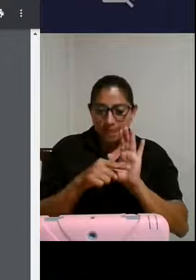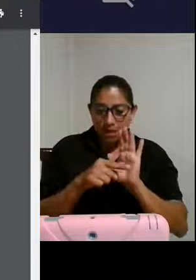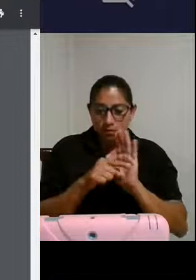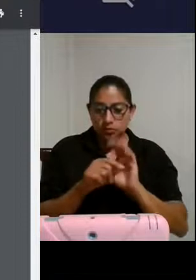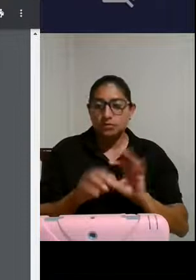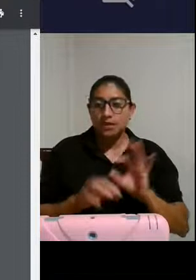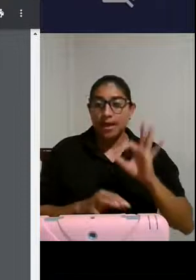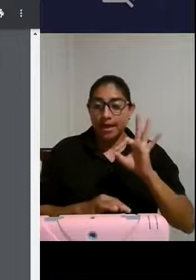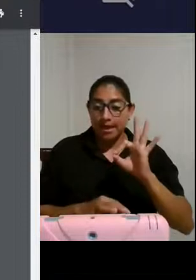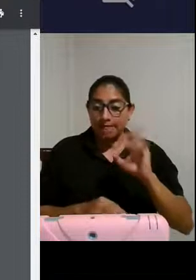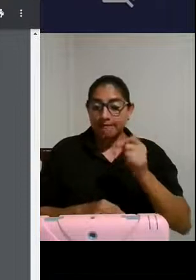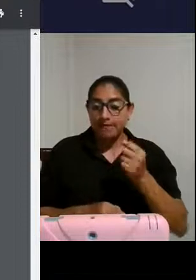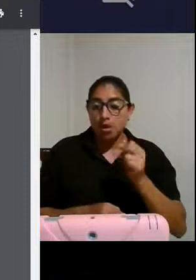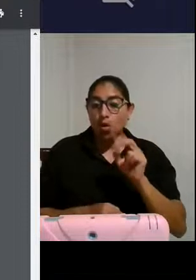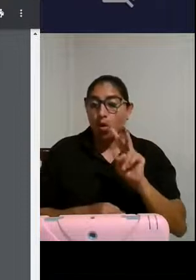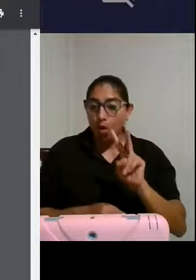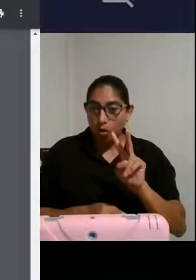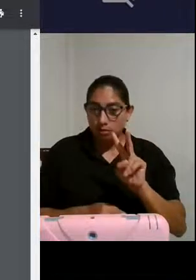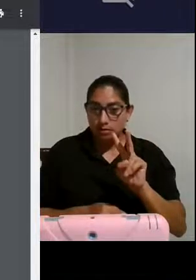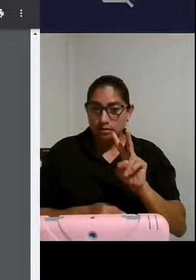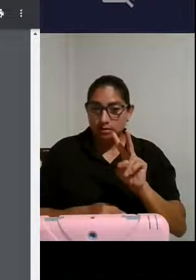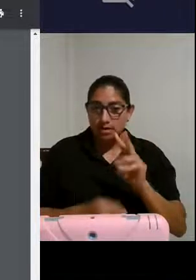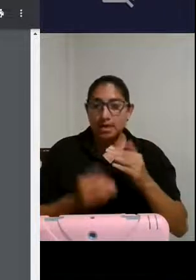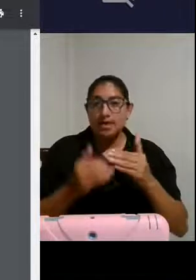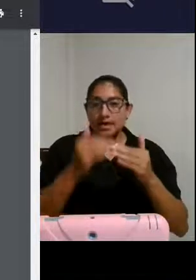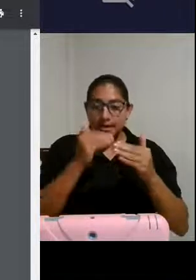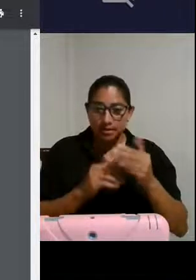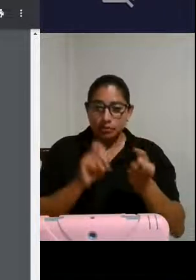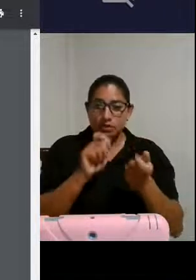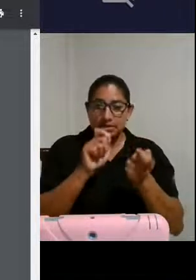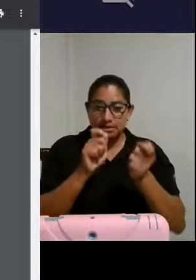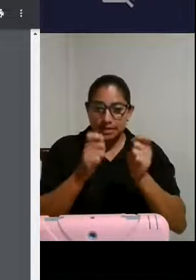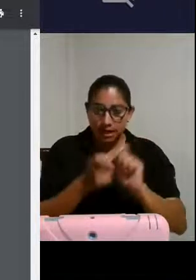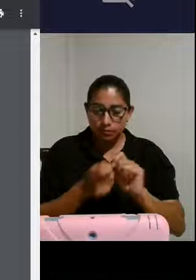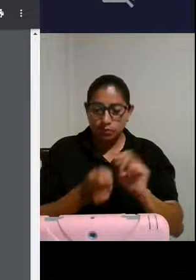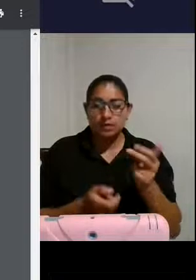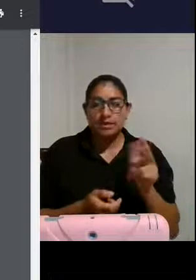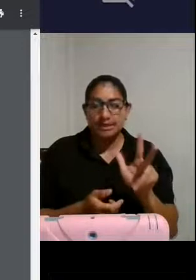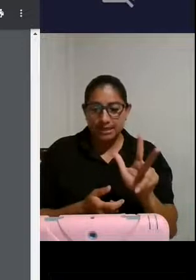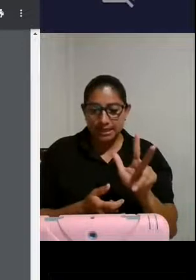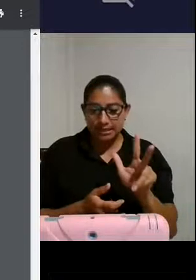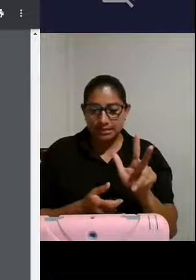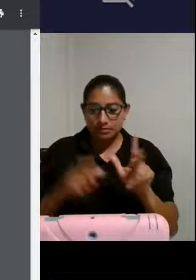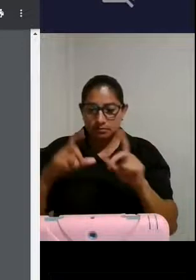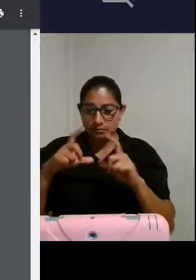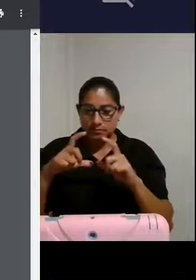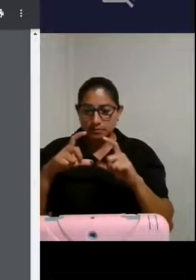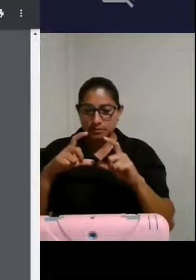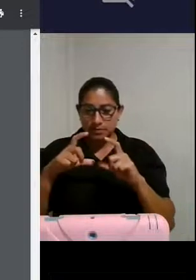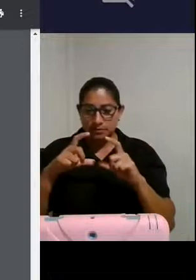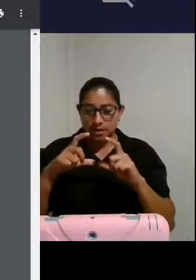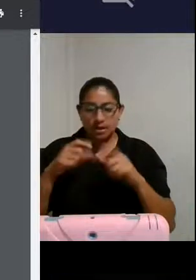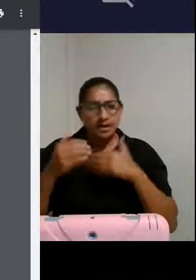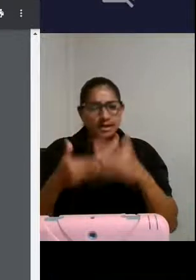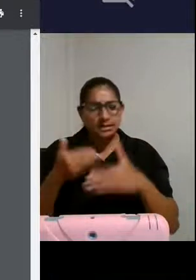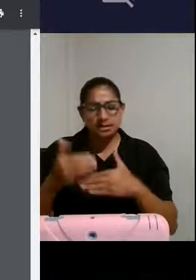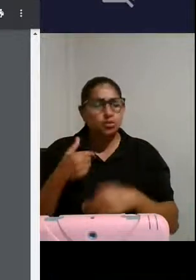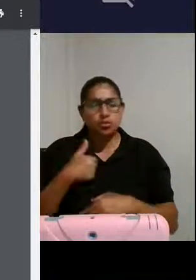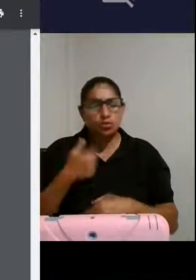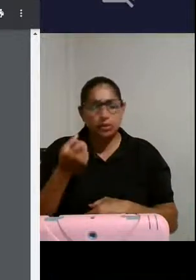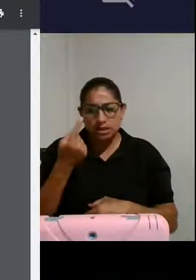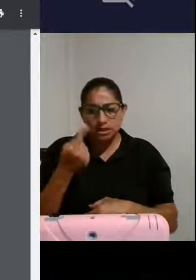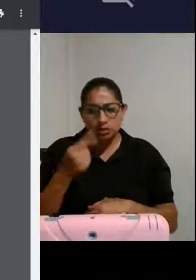ya después se empezó a cambiar el 13 dentro de la primera función y así. Entonces, lo Ujú. que yo quería